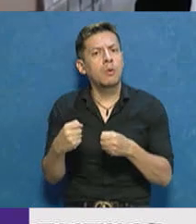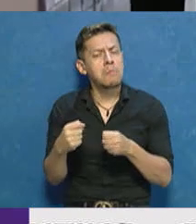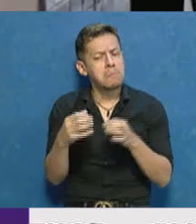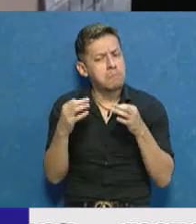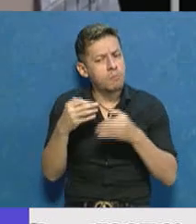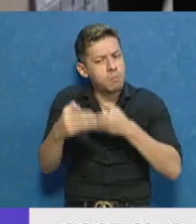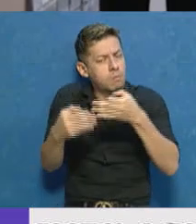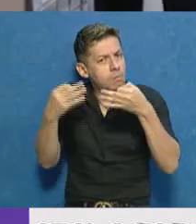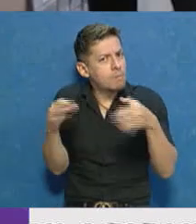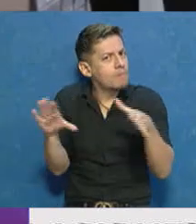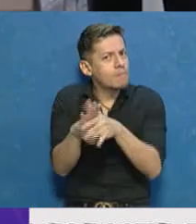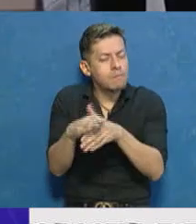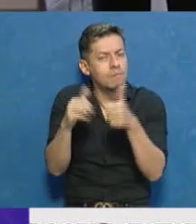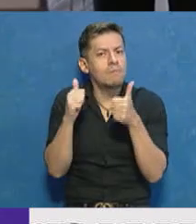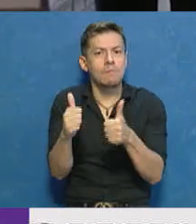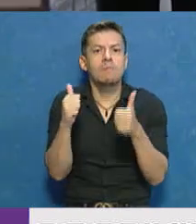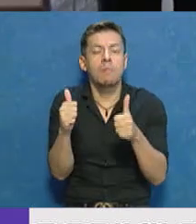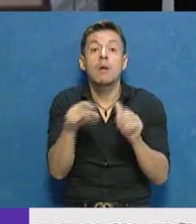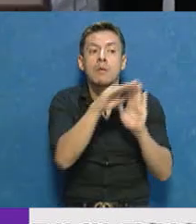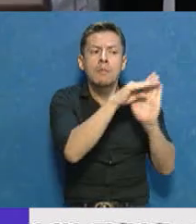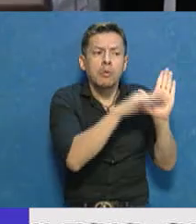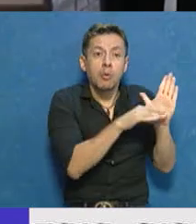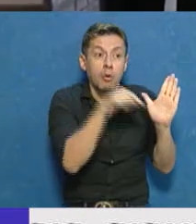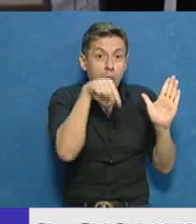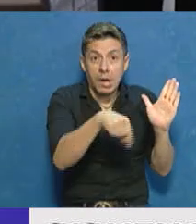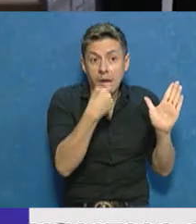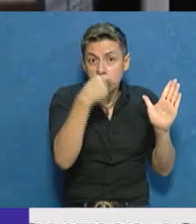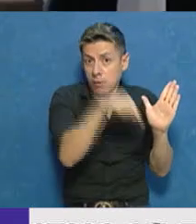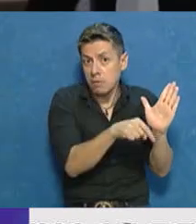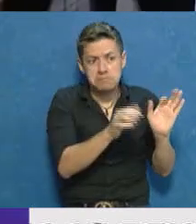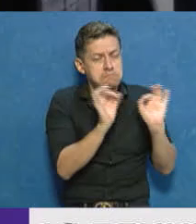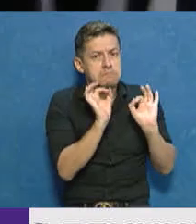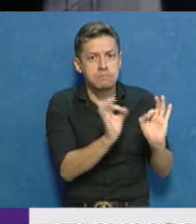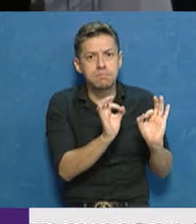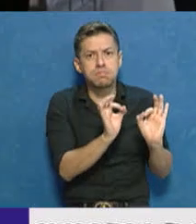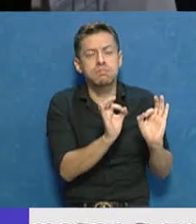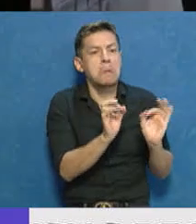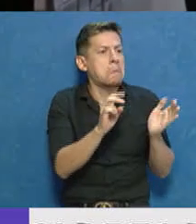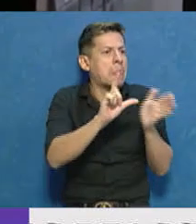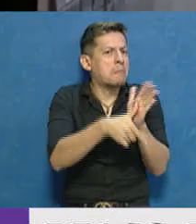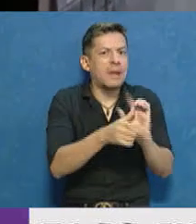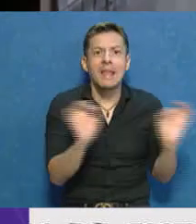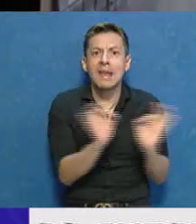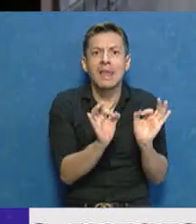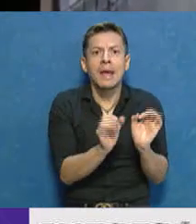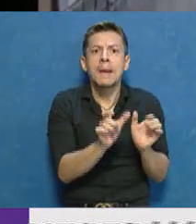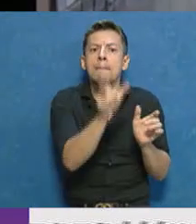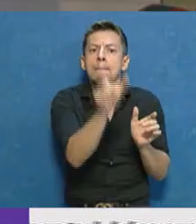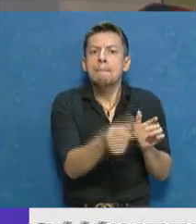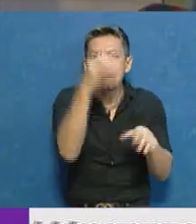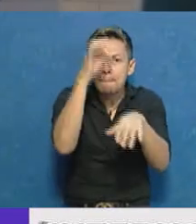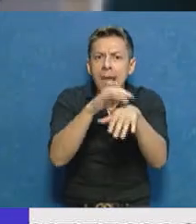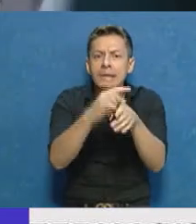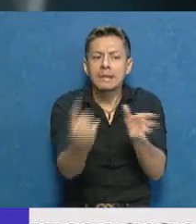está funcionando. En este caso, el protocolo funcionó, no ha habido dilaciones y estamos aislando al paciente, así que es un